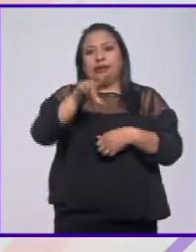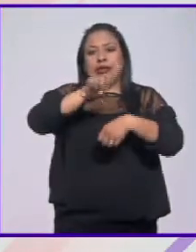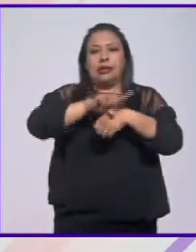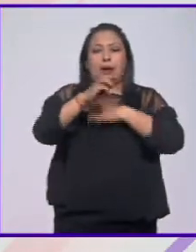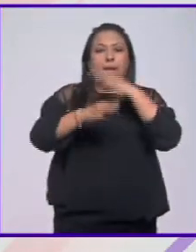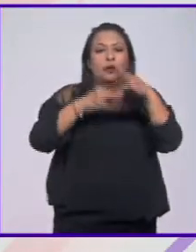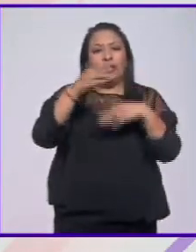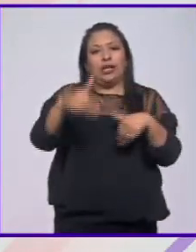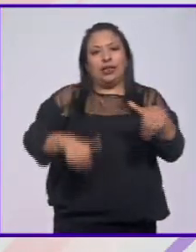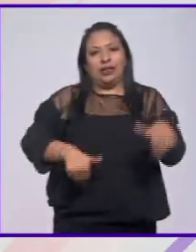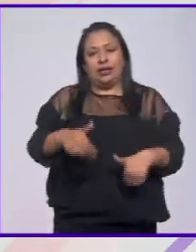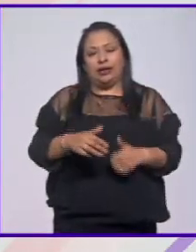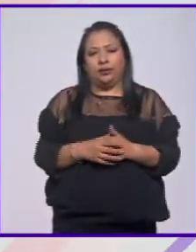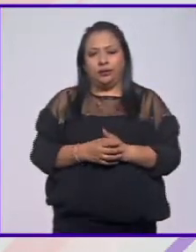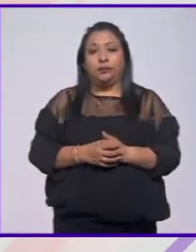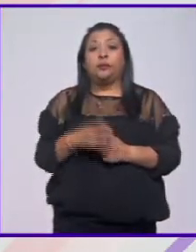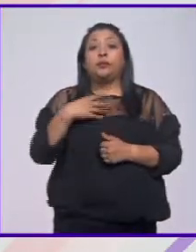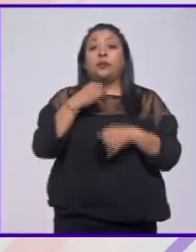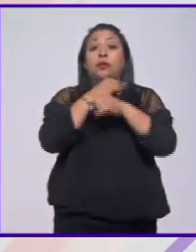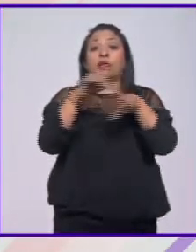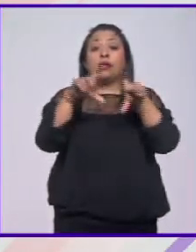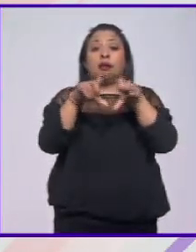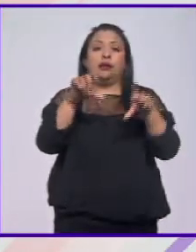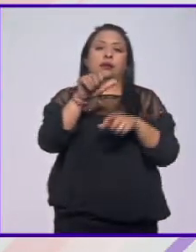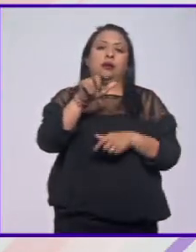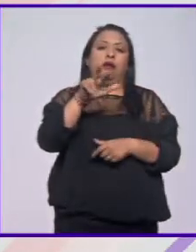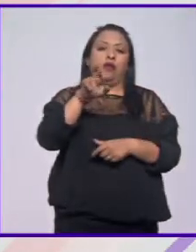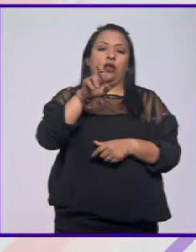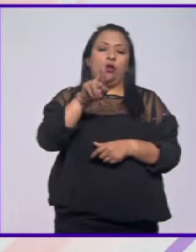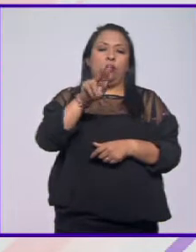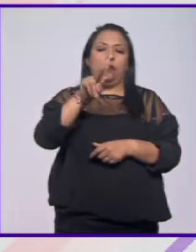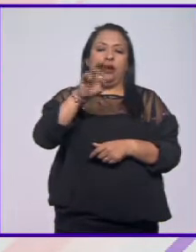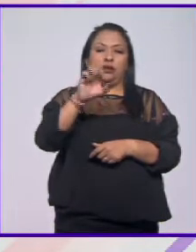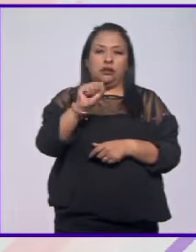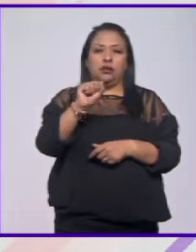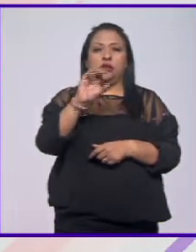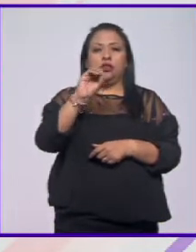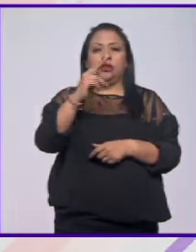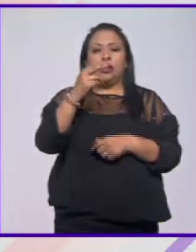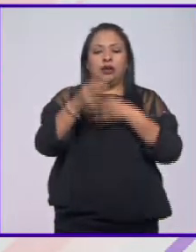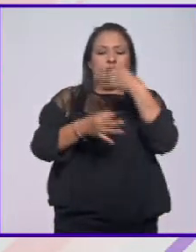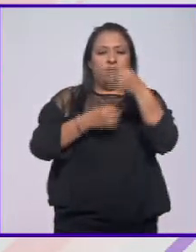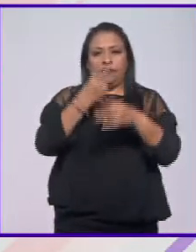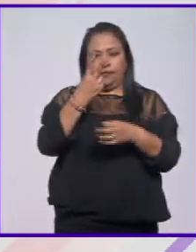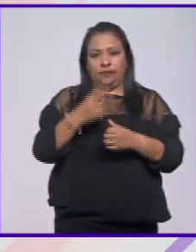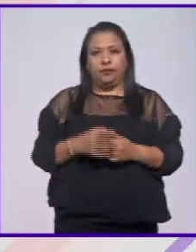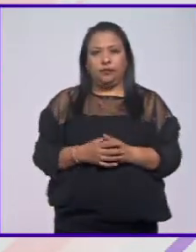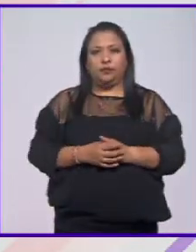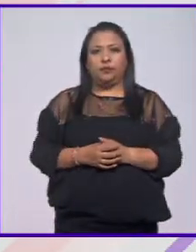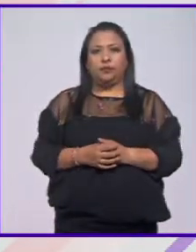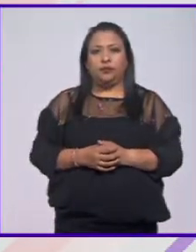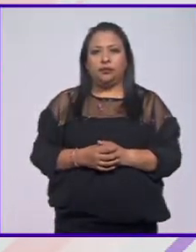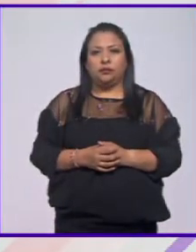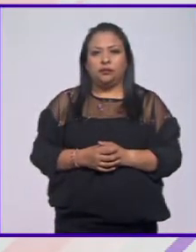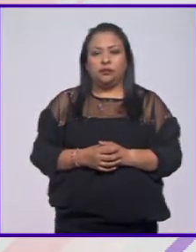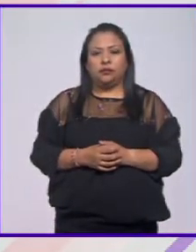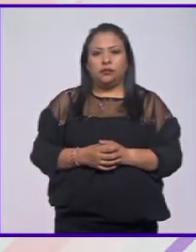Día Mundial del Teatro. Con información y texto de Salvador Perches Galván, Óscar Helguera, Noticias